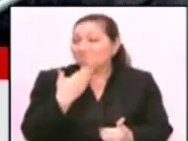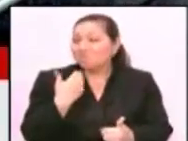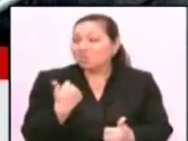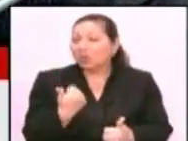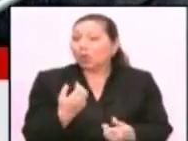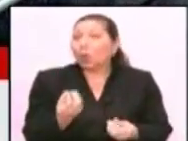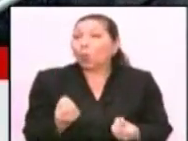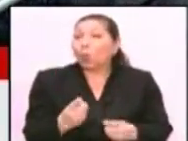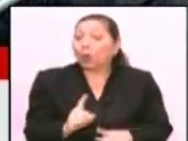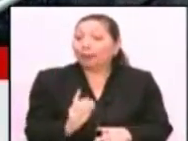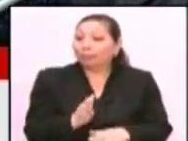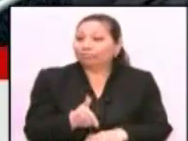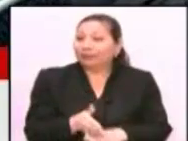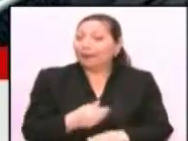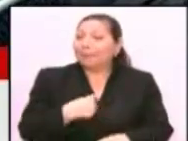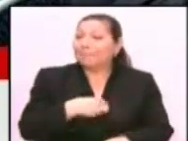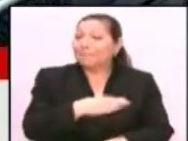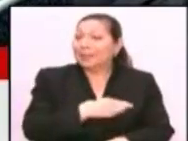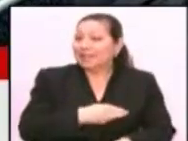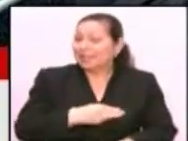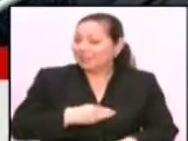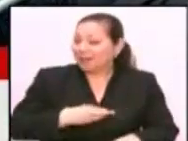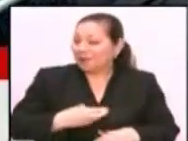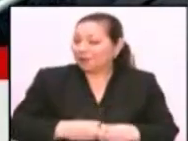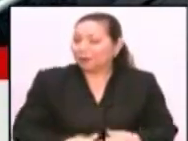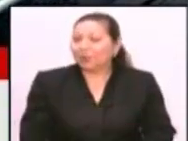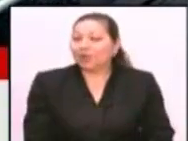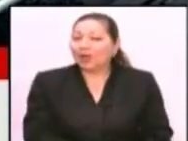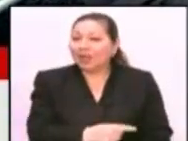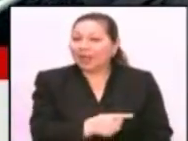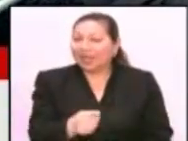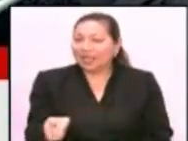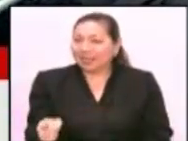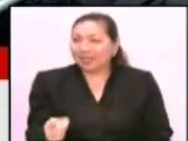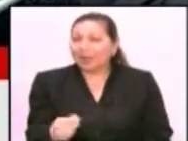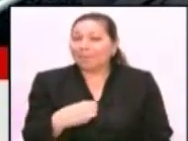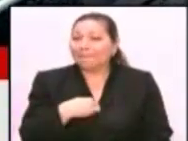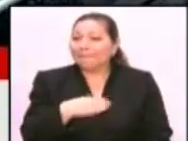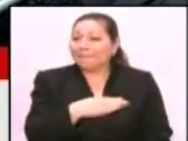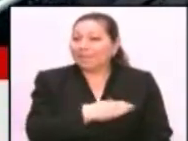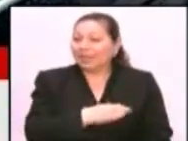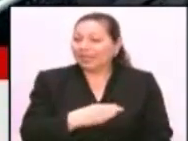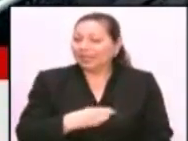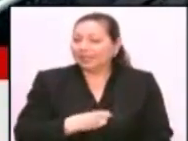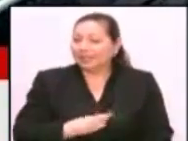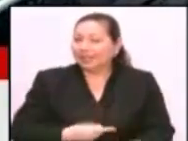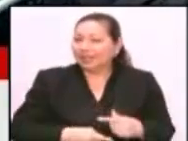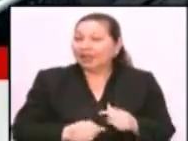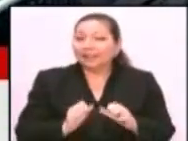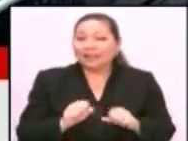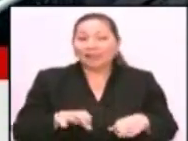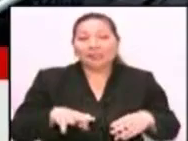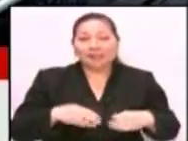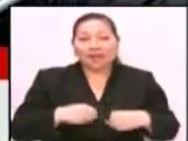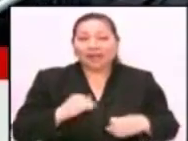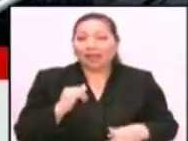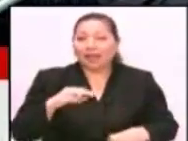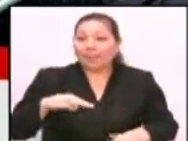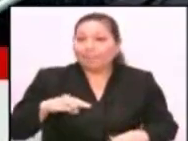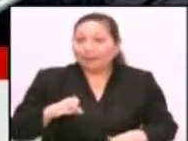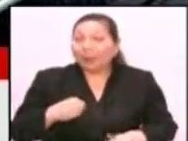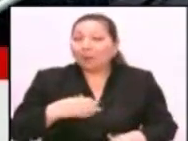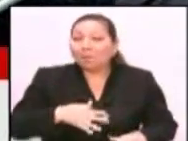porque cuando han ido los del Ministerio de la Producción, ellos, los del Ministerio de la Producción, han aceptado que el INPE